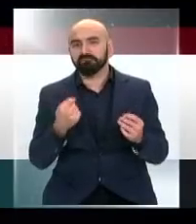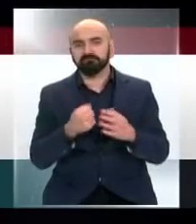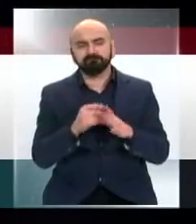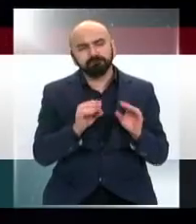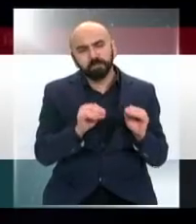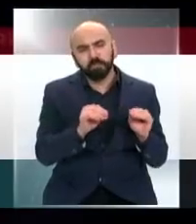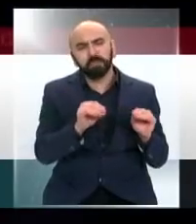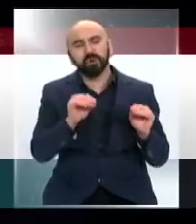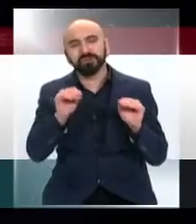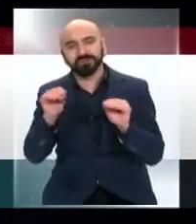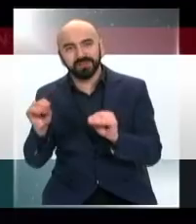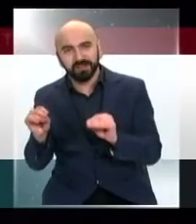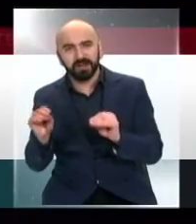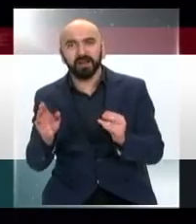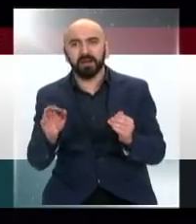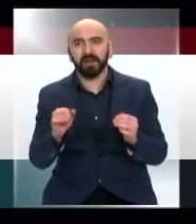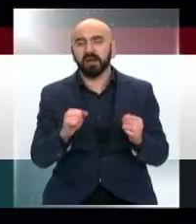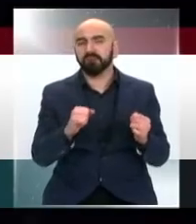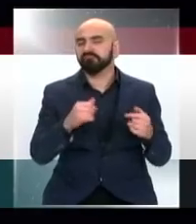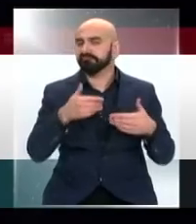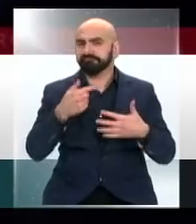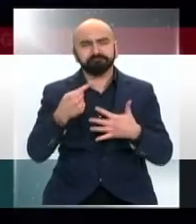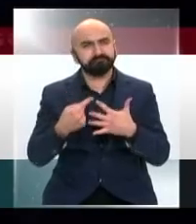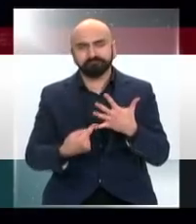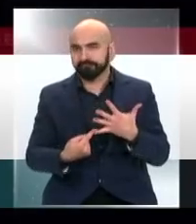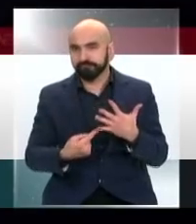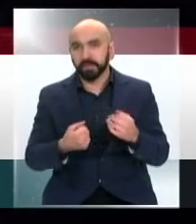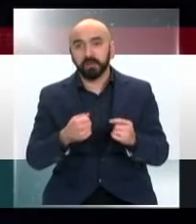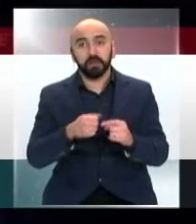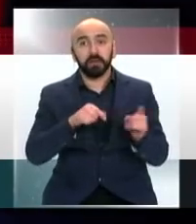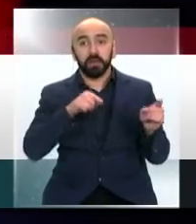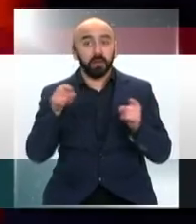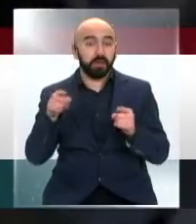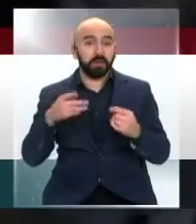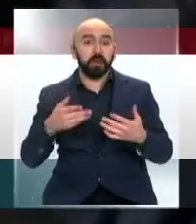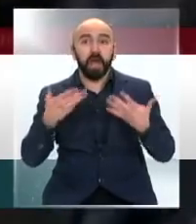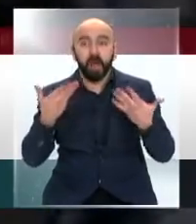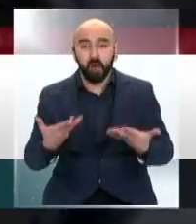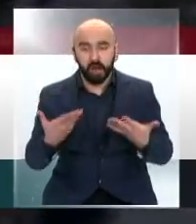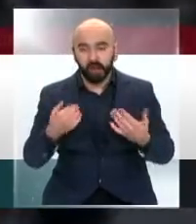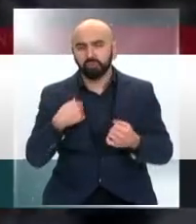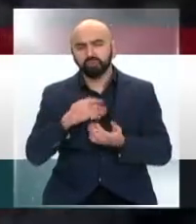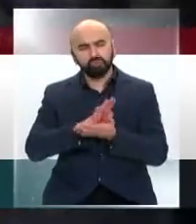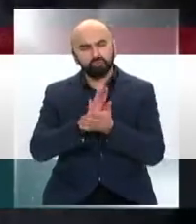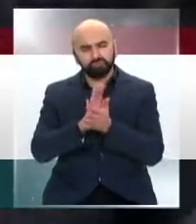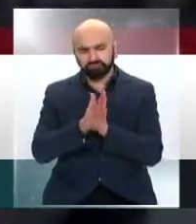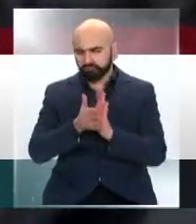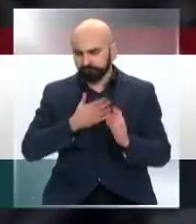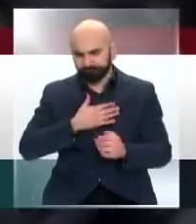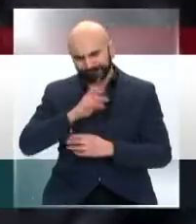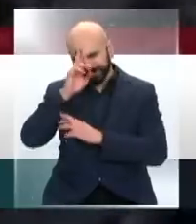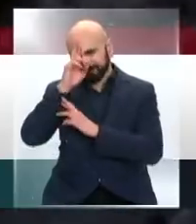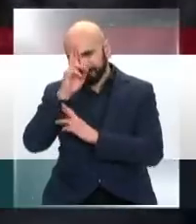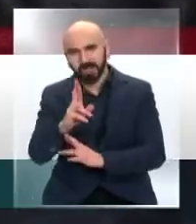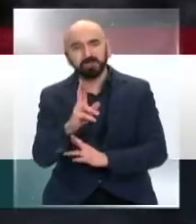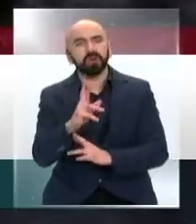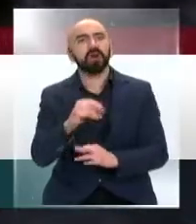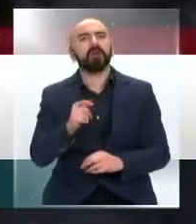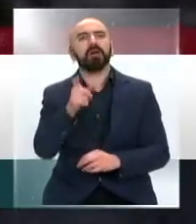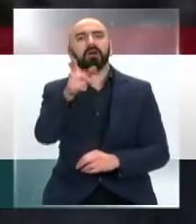en la esperanza de la Asamblea Constituyente y en la voz de su presidenta, a quien le entrego todo mi respeto y disposición, y me pongo a